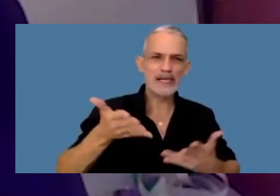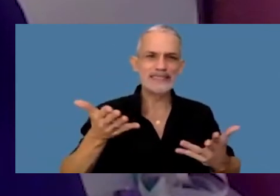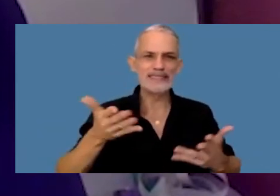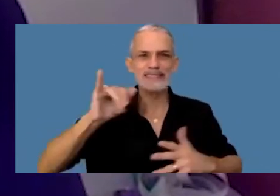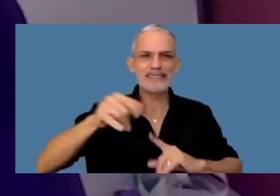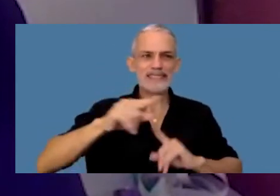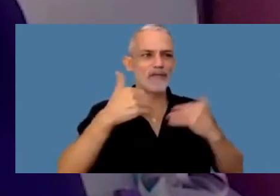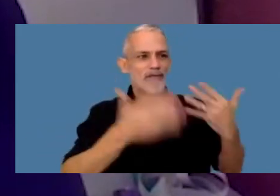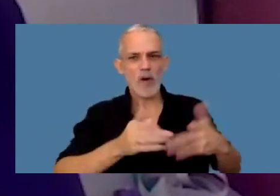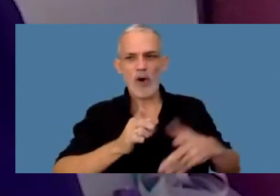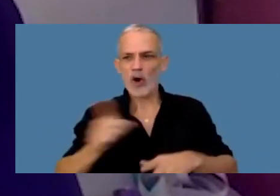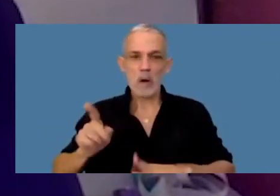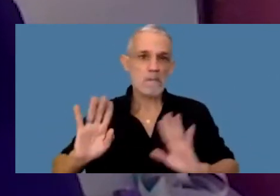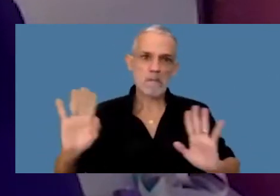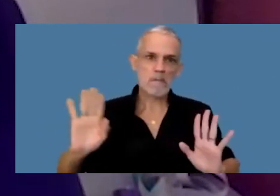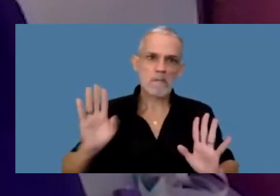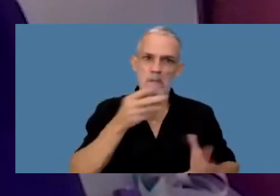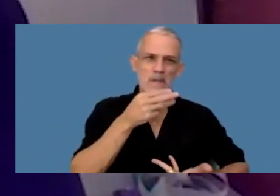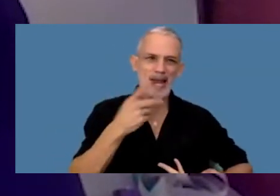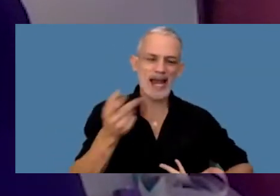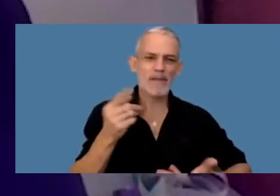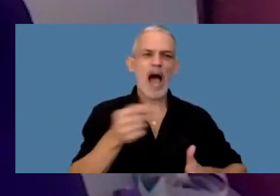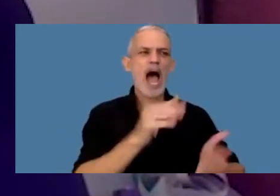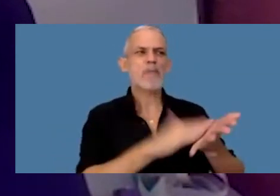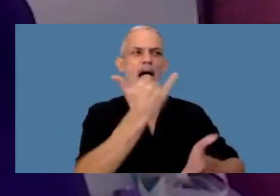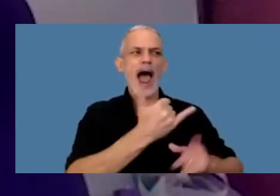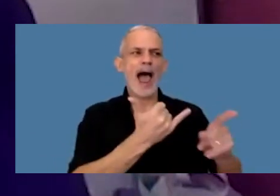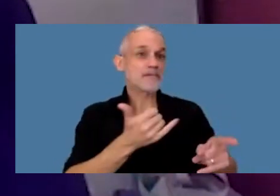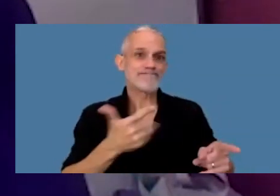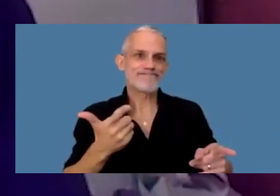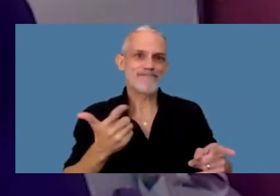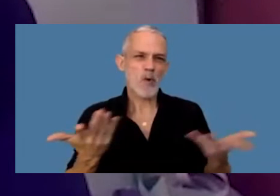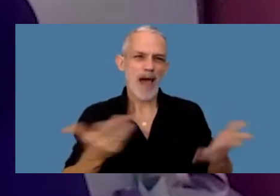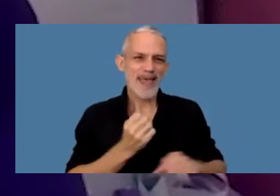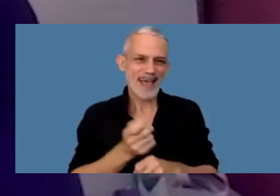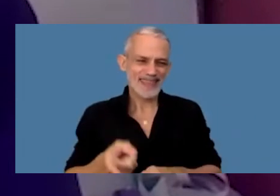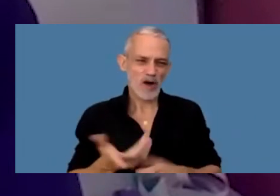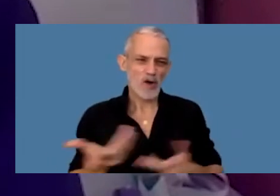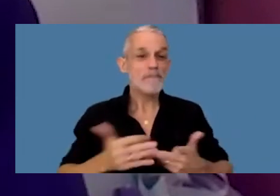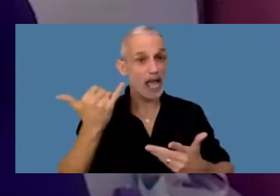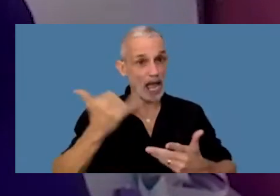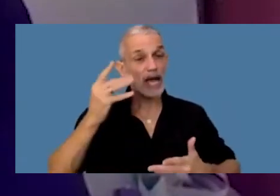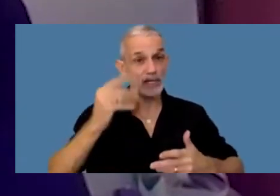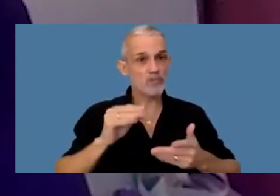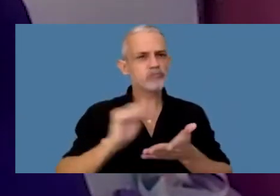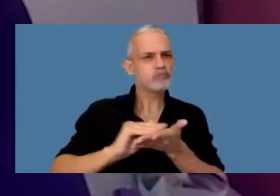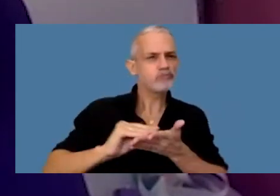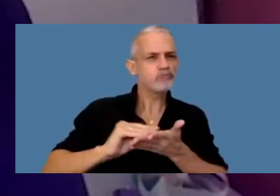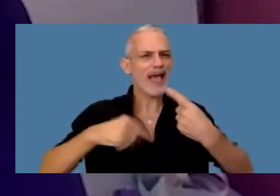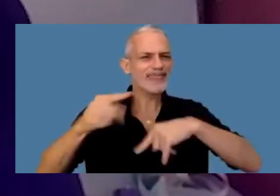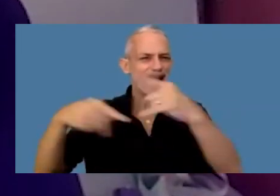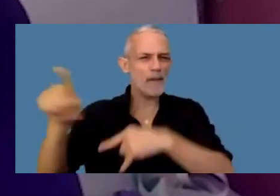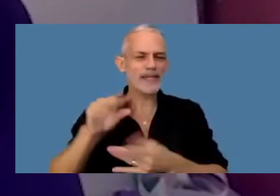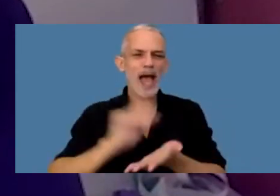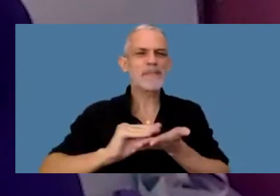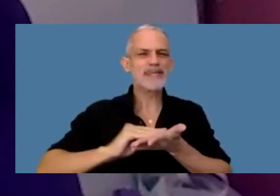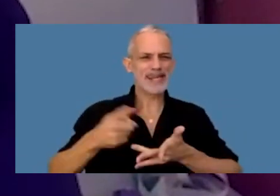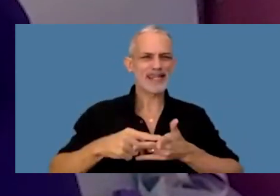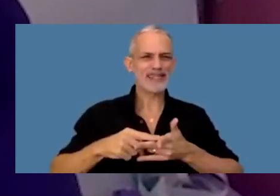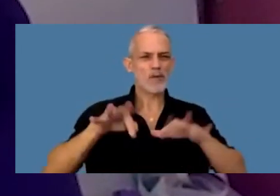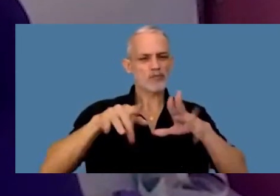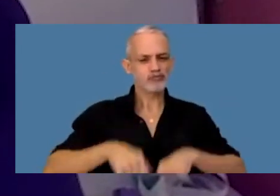que sea aceptado, digamos. Hay varias causas que fueron iniciadas, ¿sí? Que están en